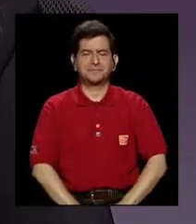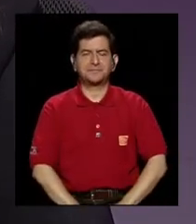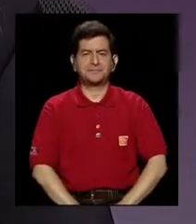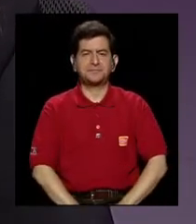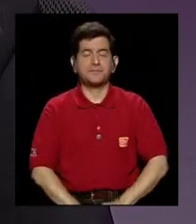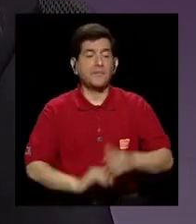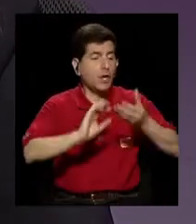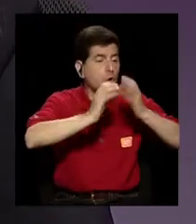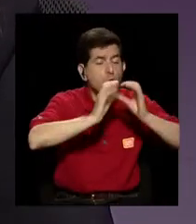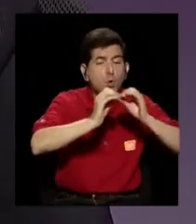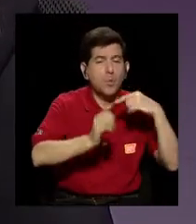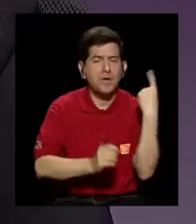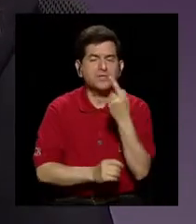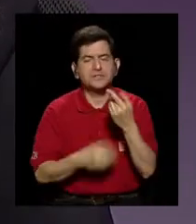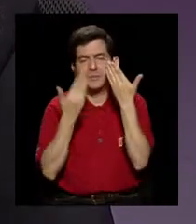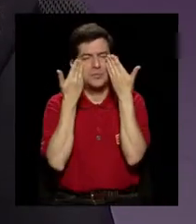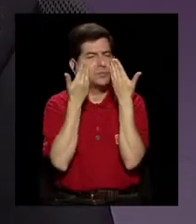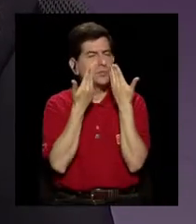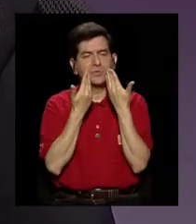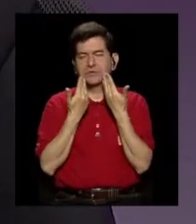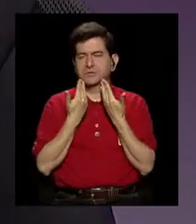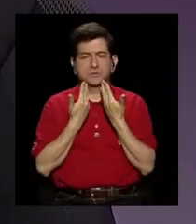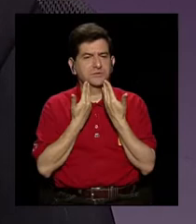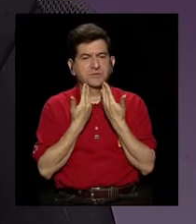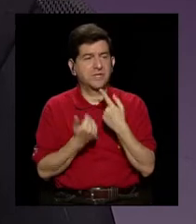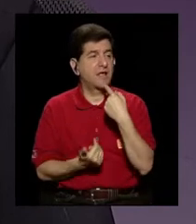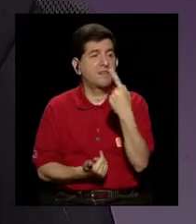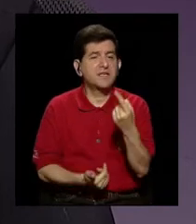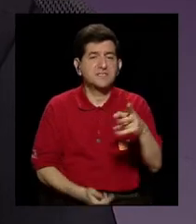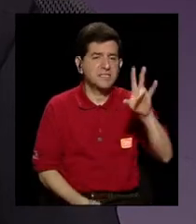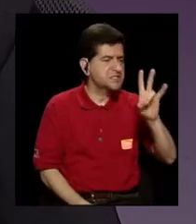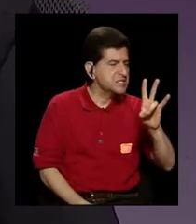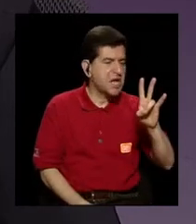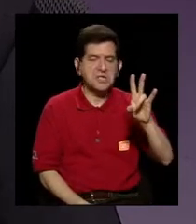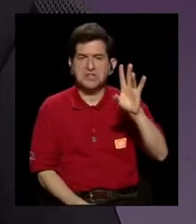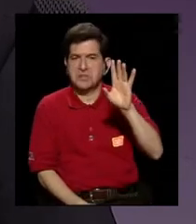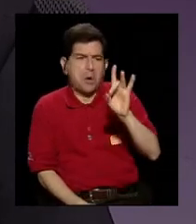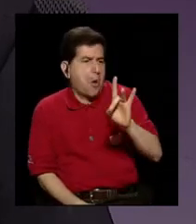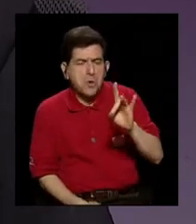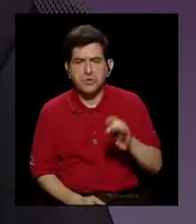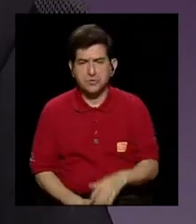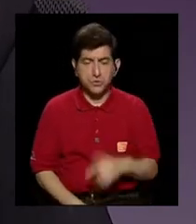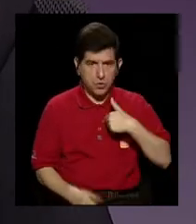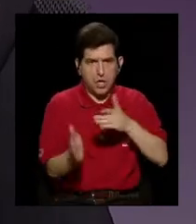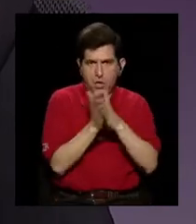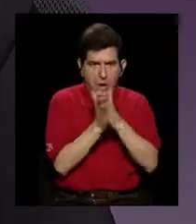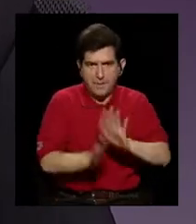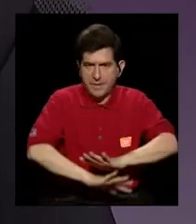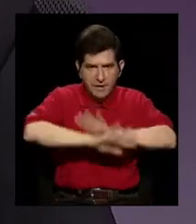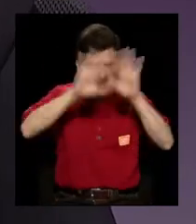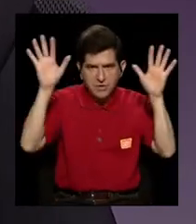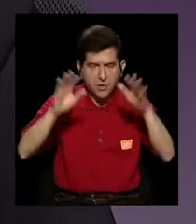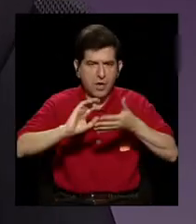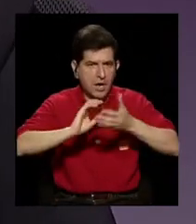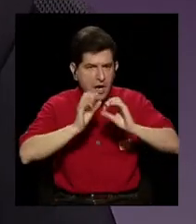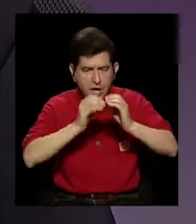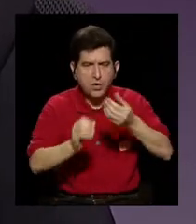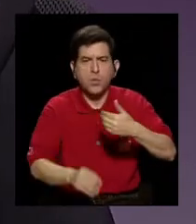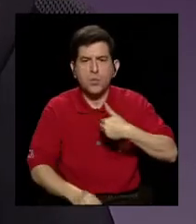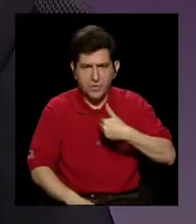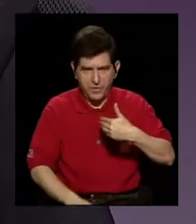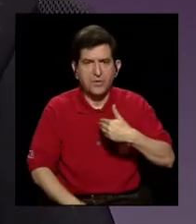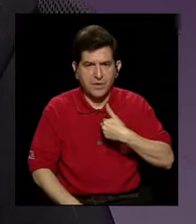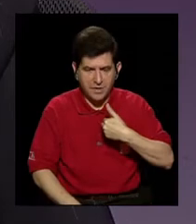lo de los números siempre es triste porque decir 7, 8, que de una vez aprovecho para aclarar que el número que